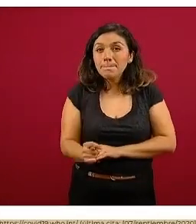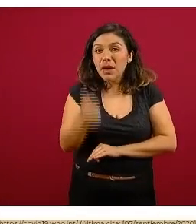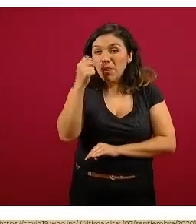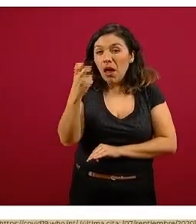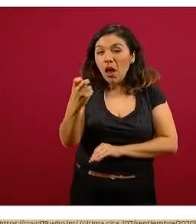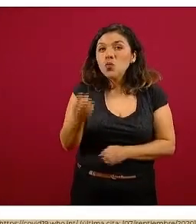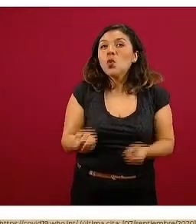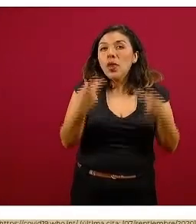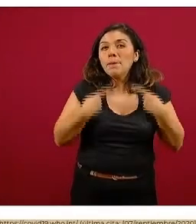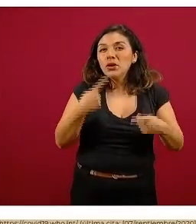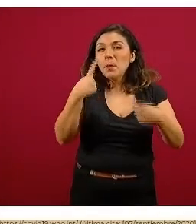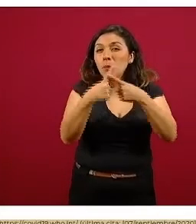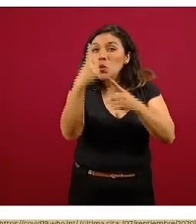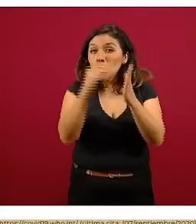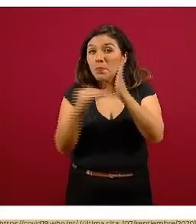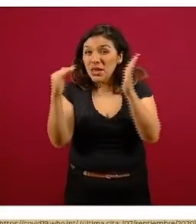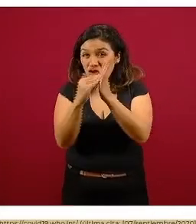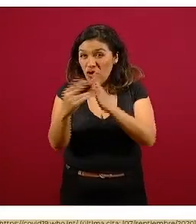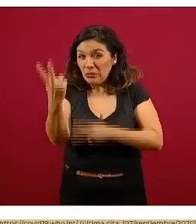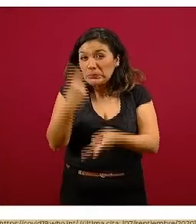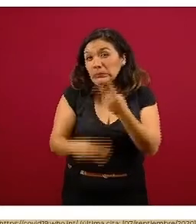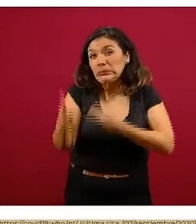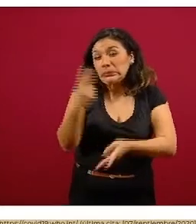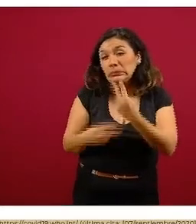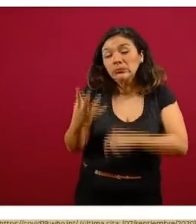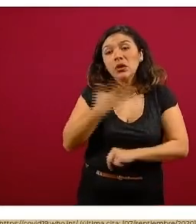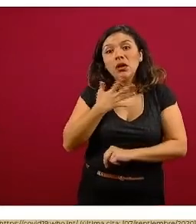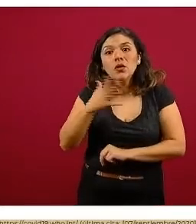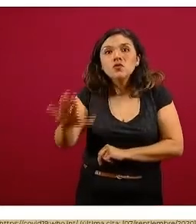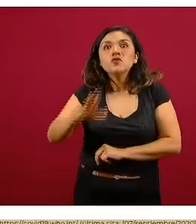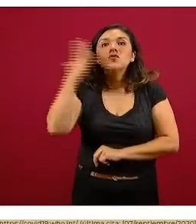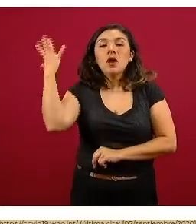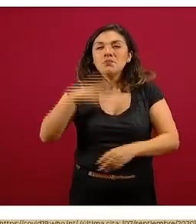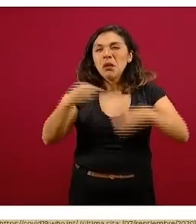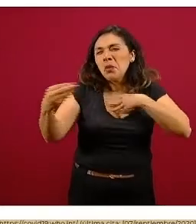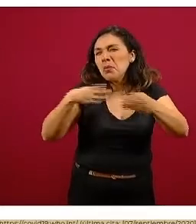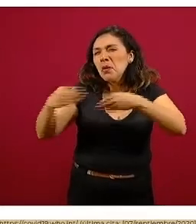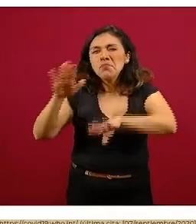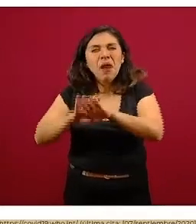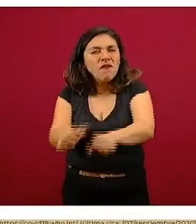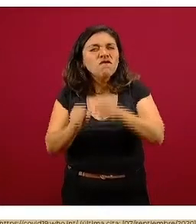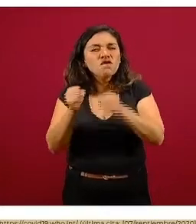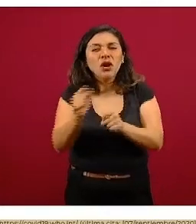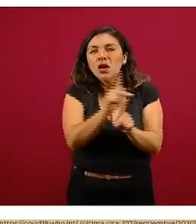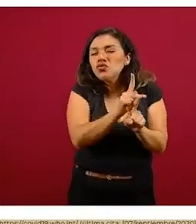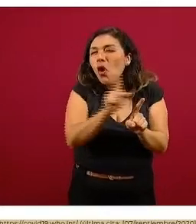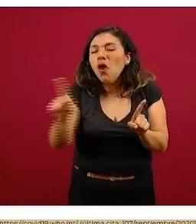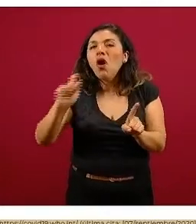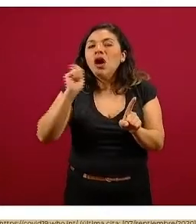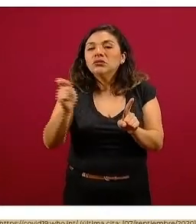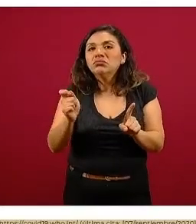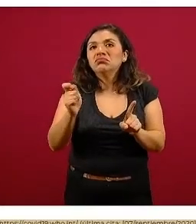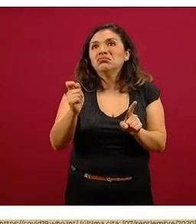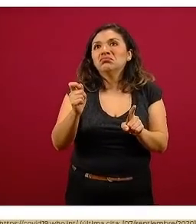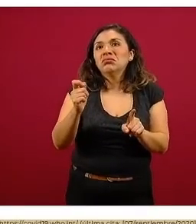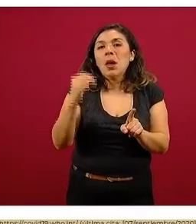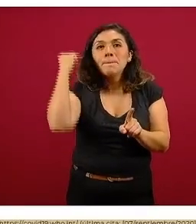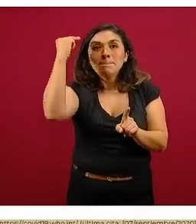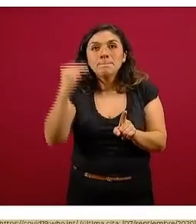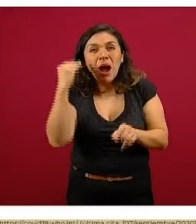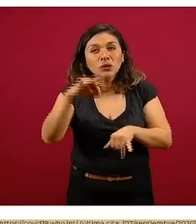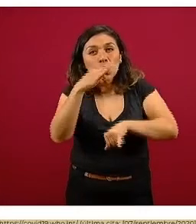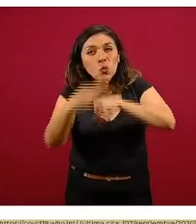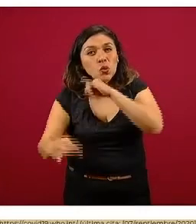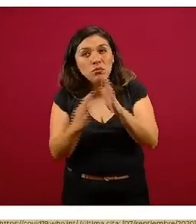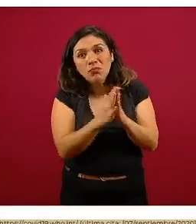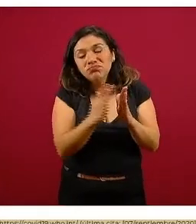casos por millón que se presentan tienen una velocidad de transmisión durante todo el fin de marzo